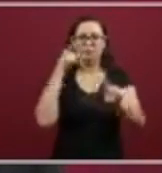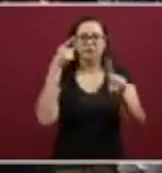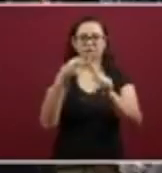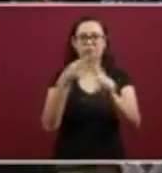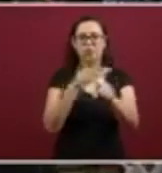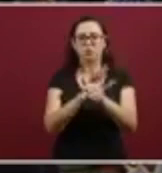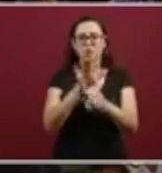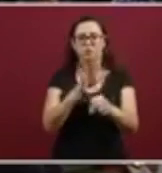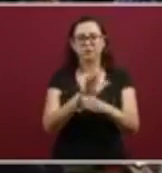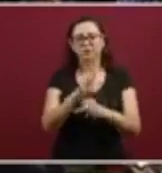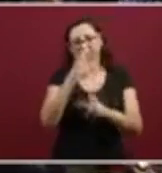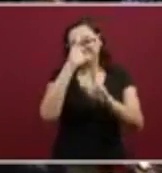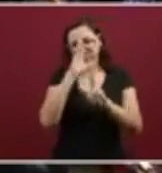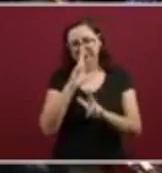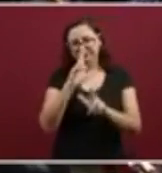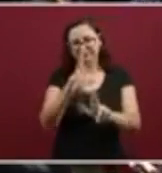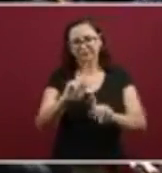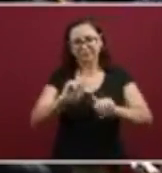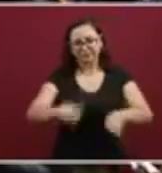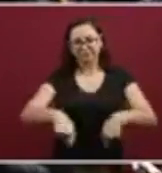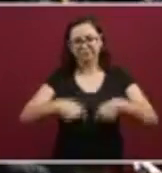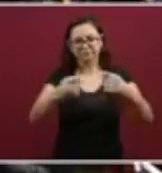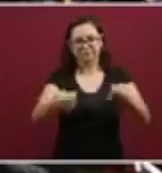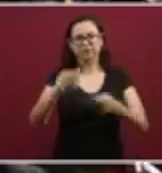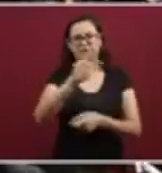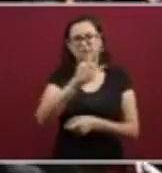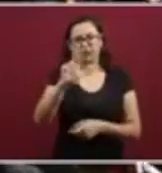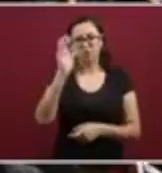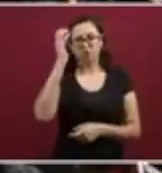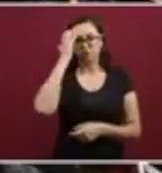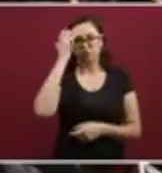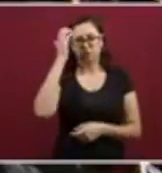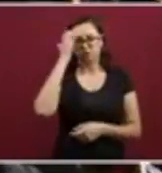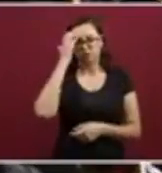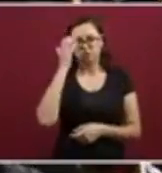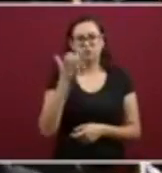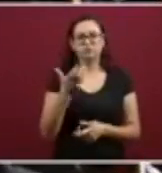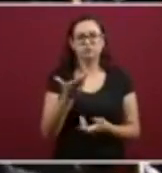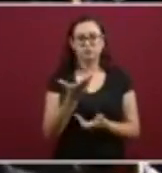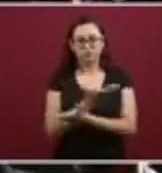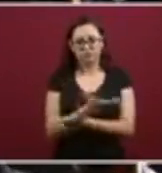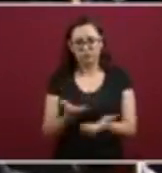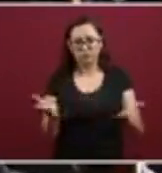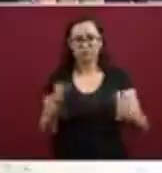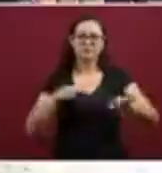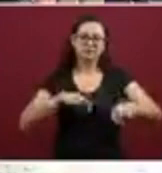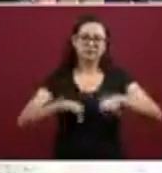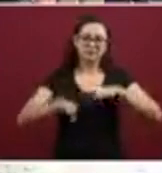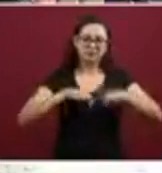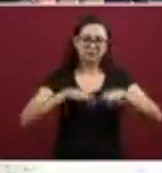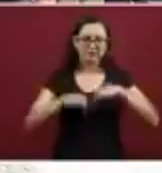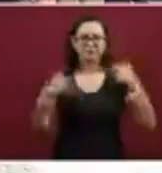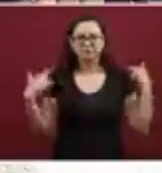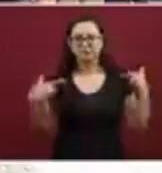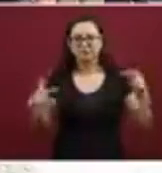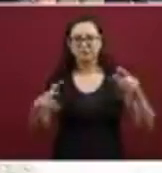para entregar reconocimientos a la labor que ustedes